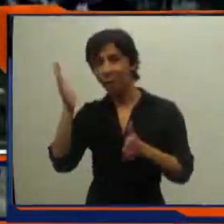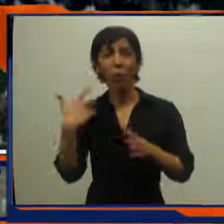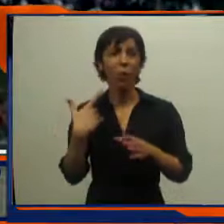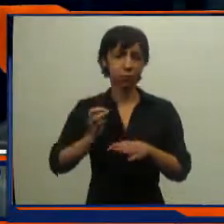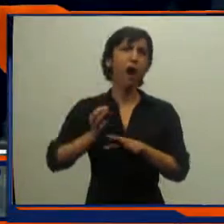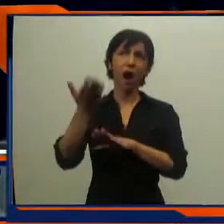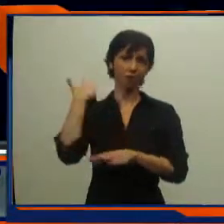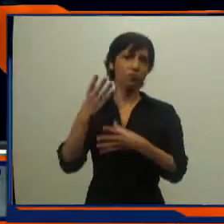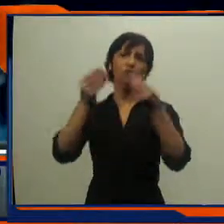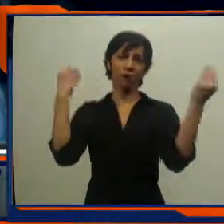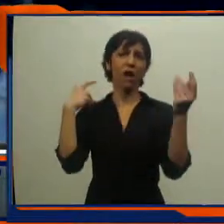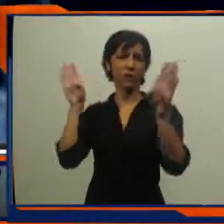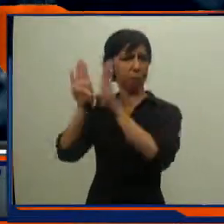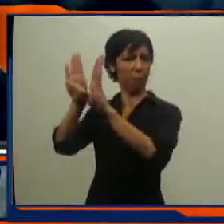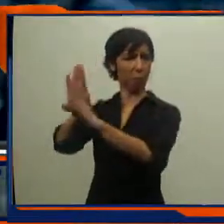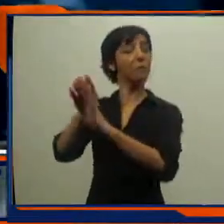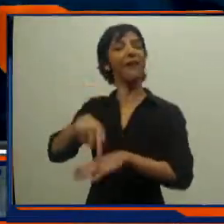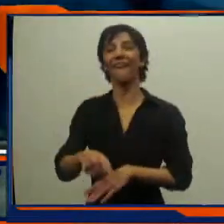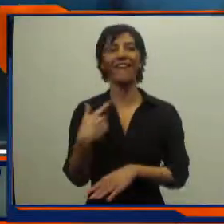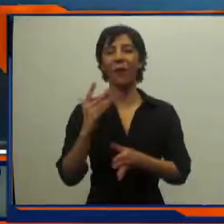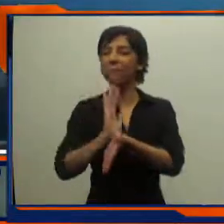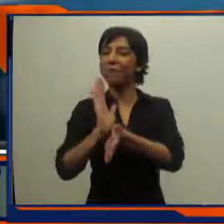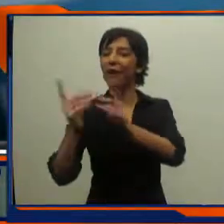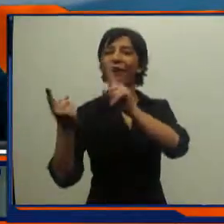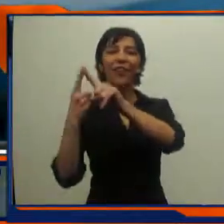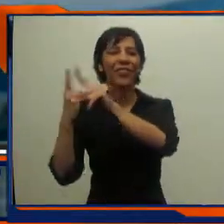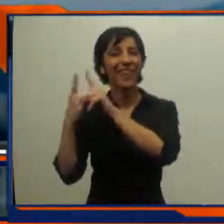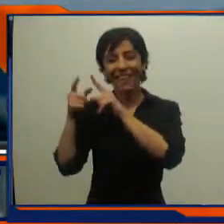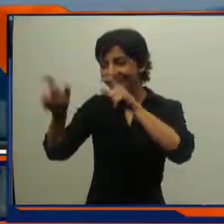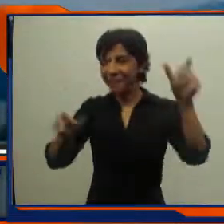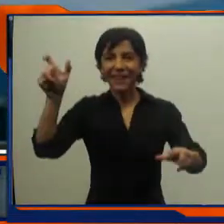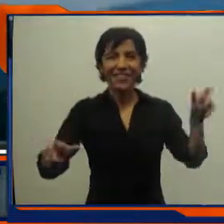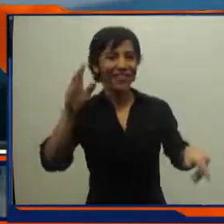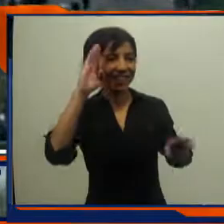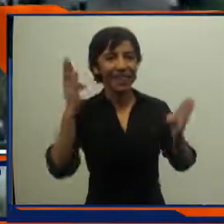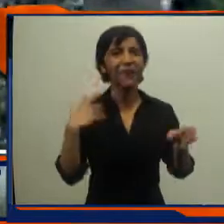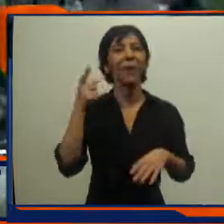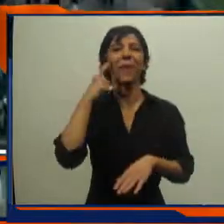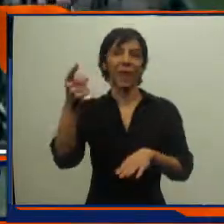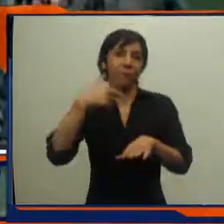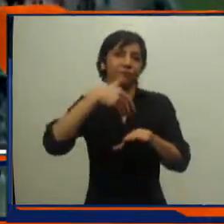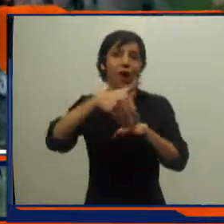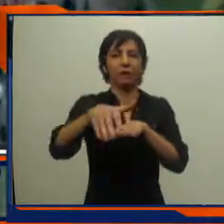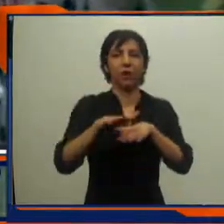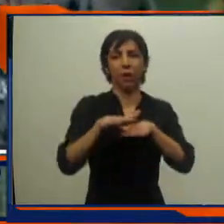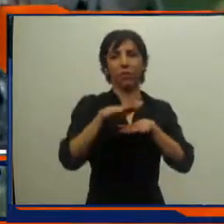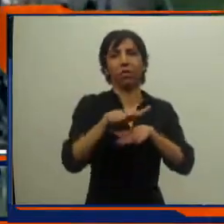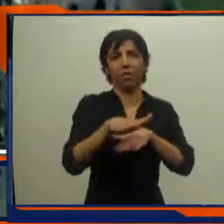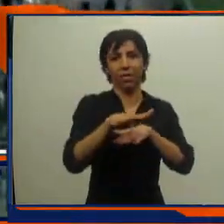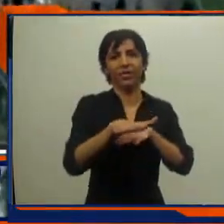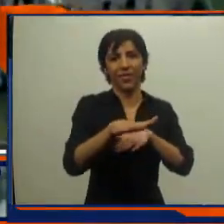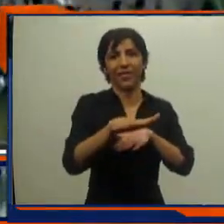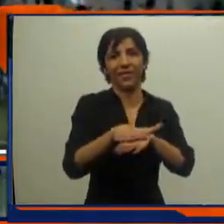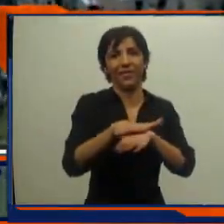el contacto con su gente. Y sí, el colectivo que avanzaba a paso de hombre, más allá del fastidio de